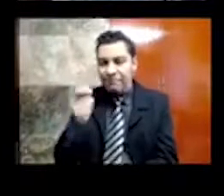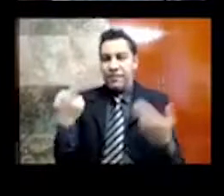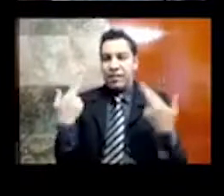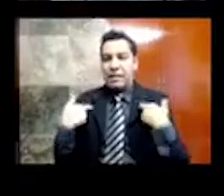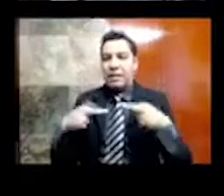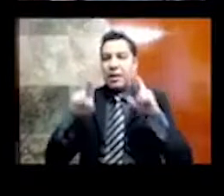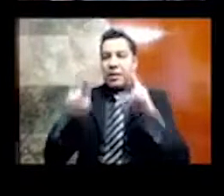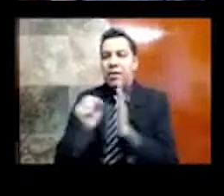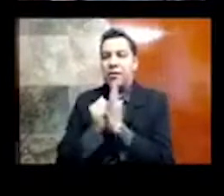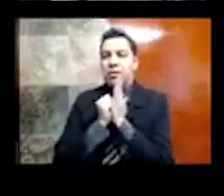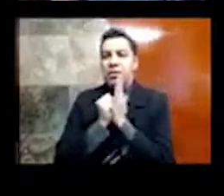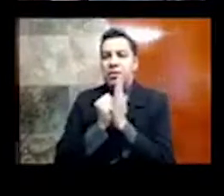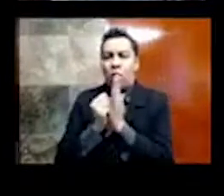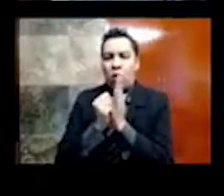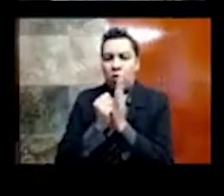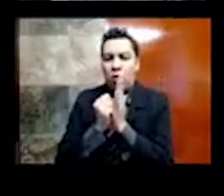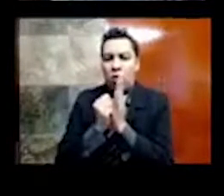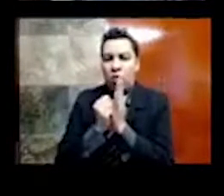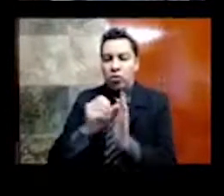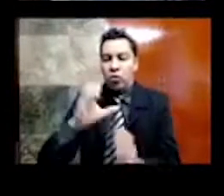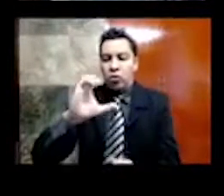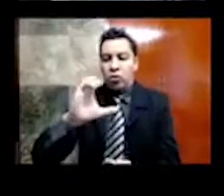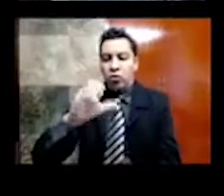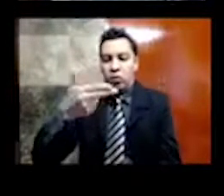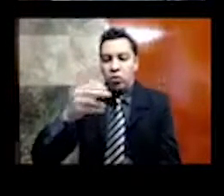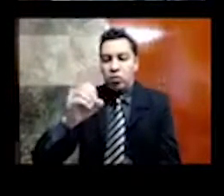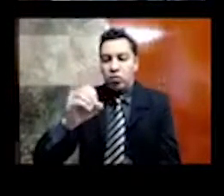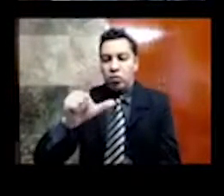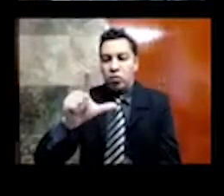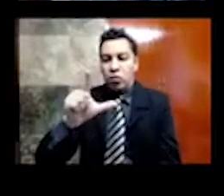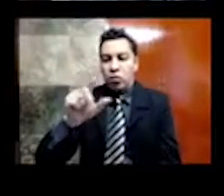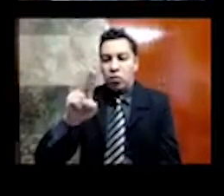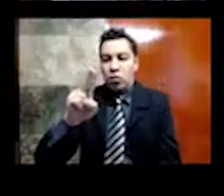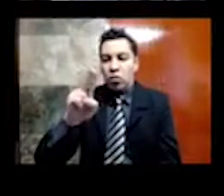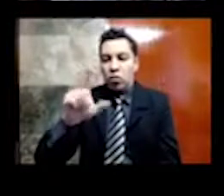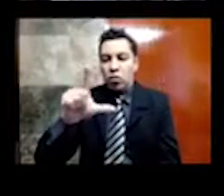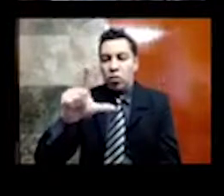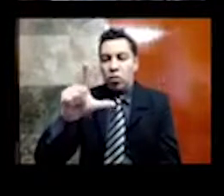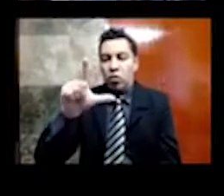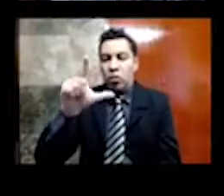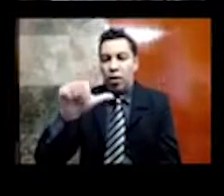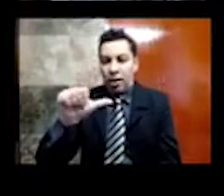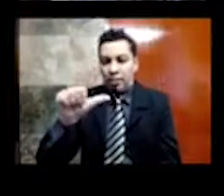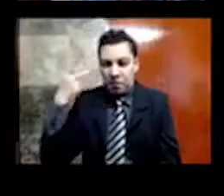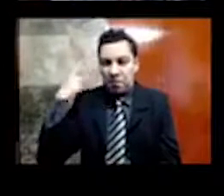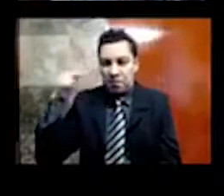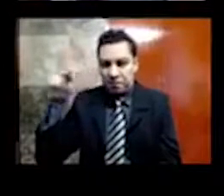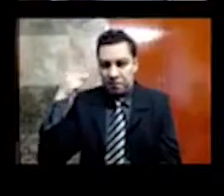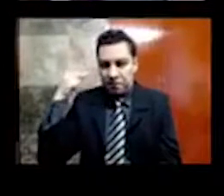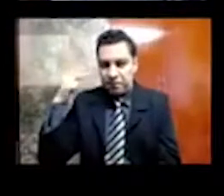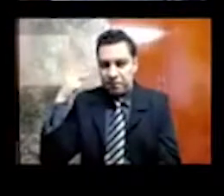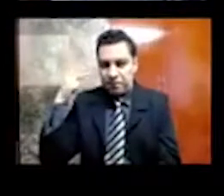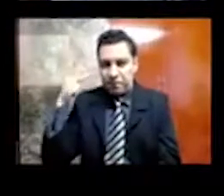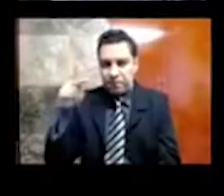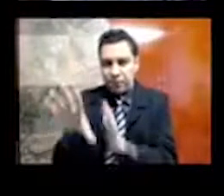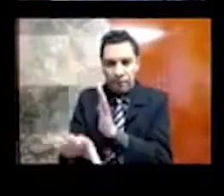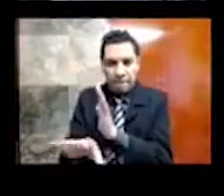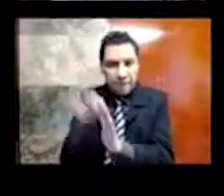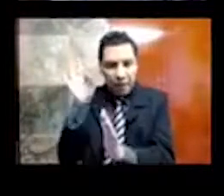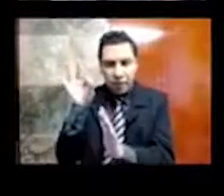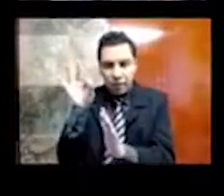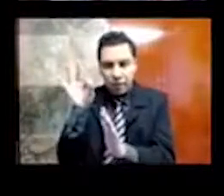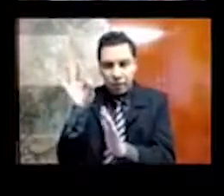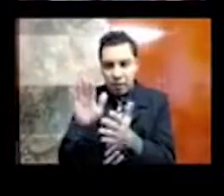símbolo de Cholula, tomado de uno de los documentos, de los muchos documentos que hay de